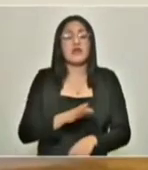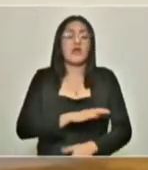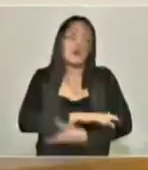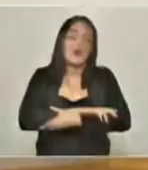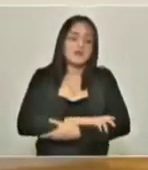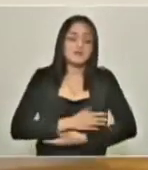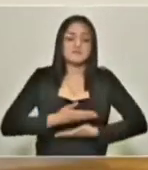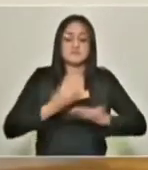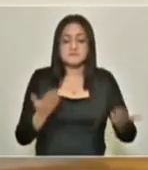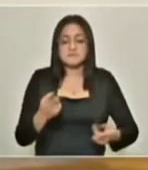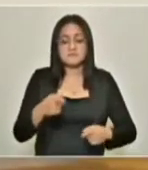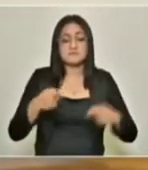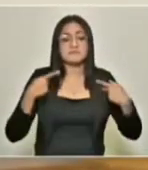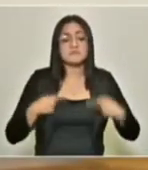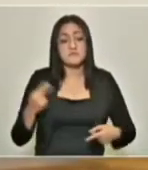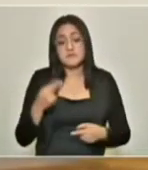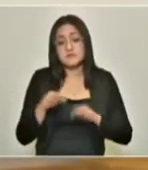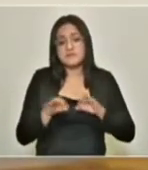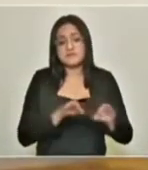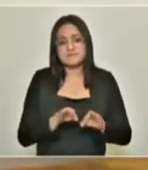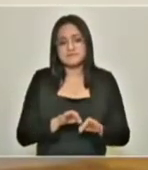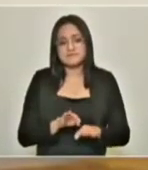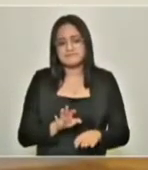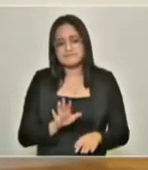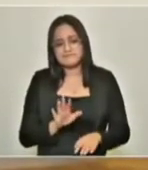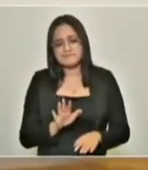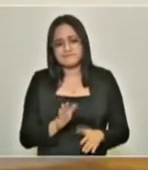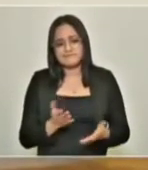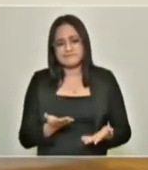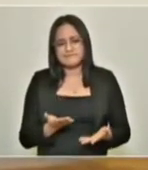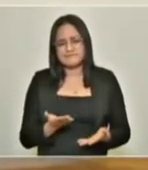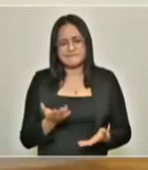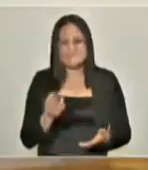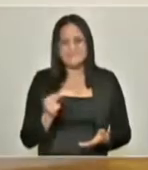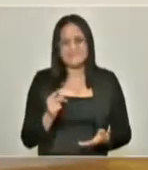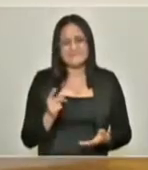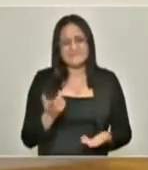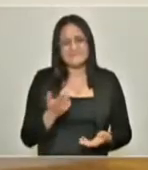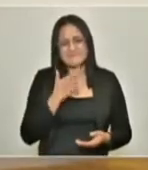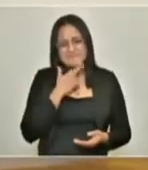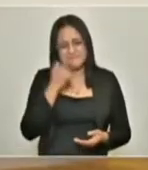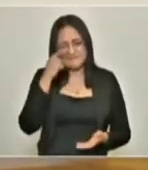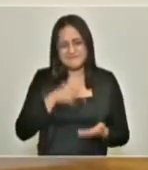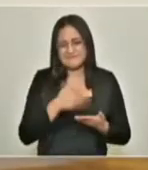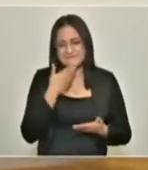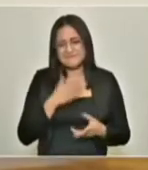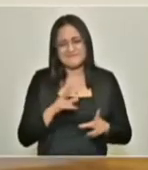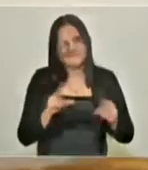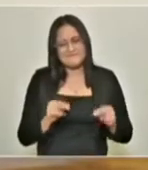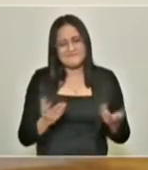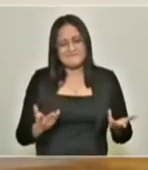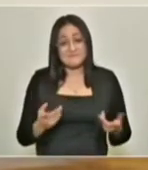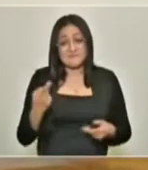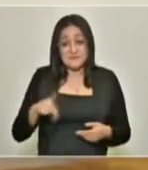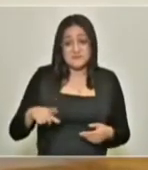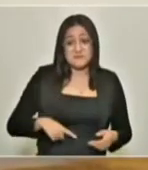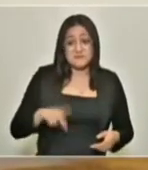solidaridad a los que necesitan trabajar, no es una respuesta de alguien que